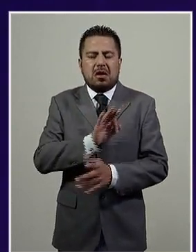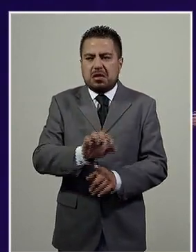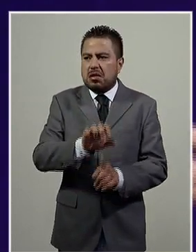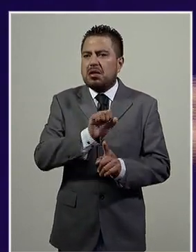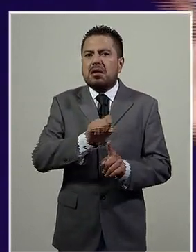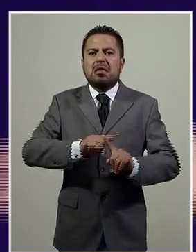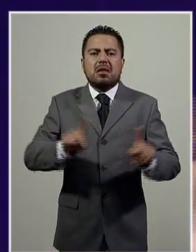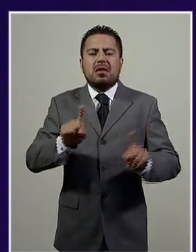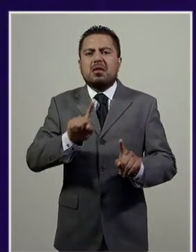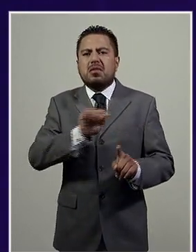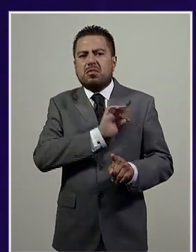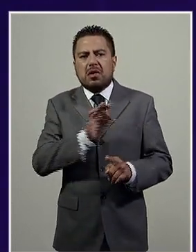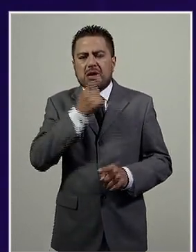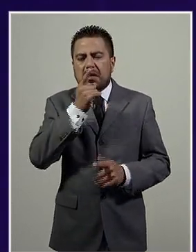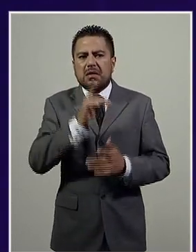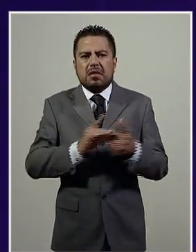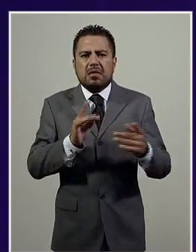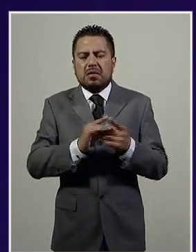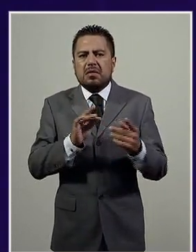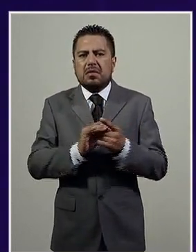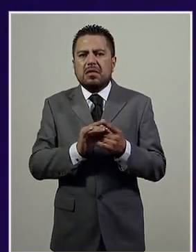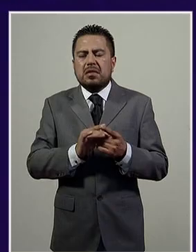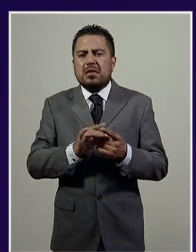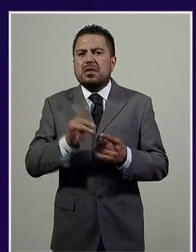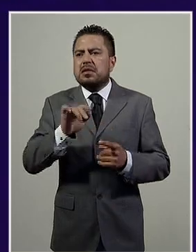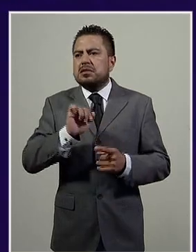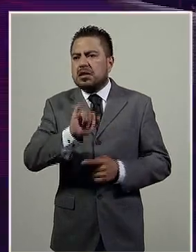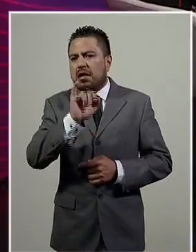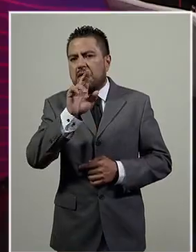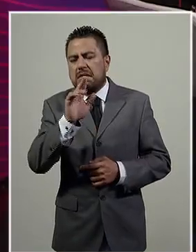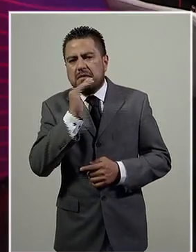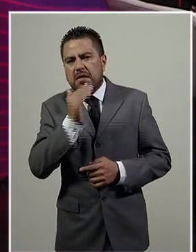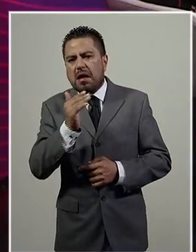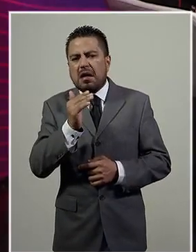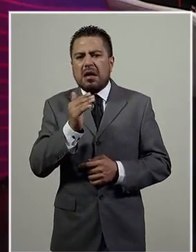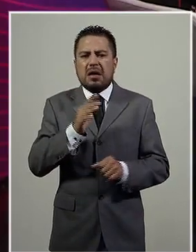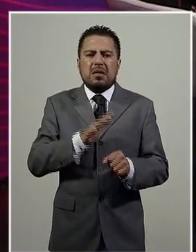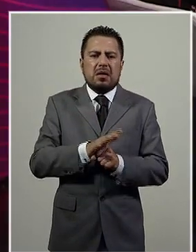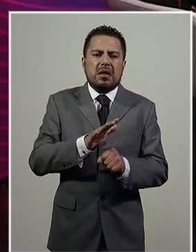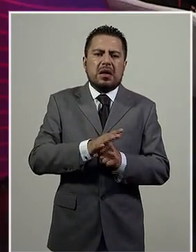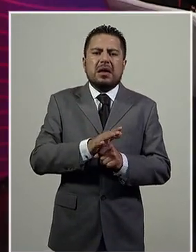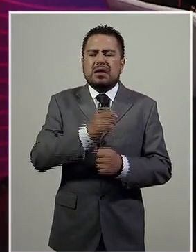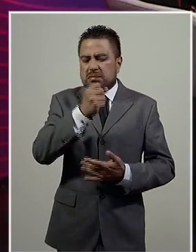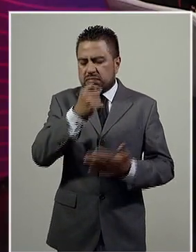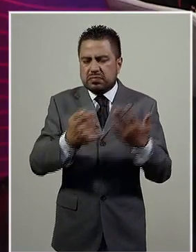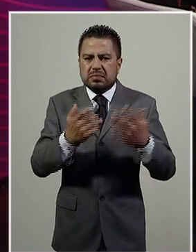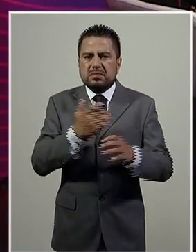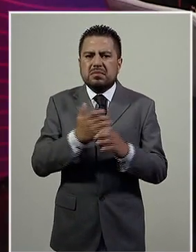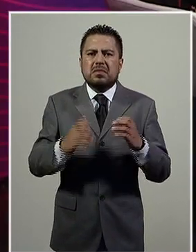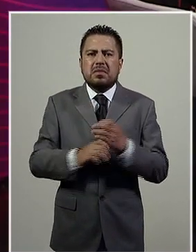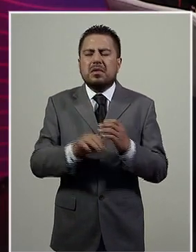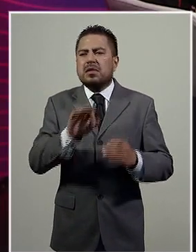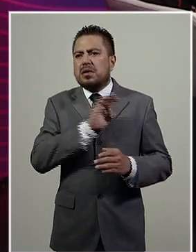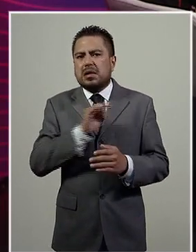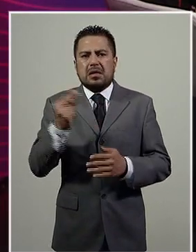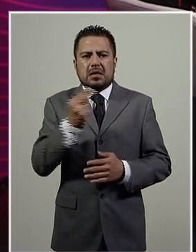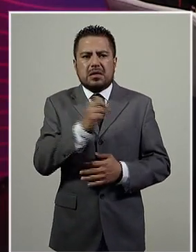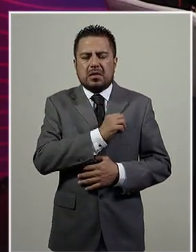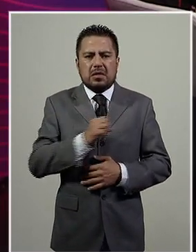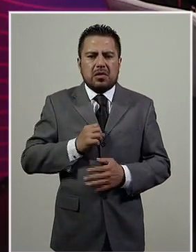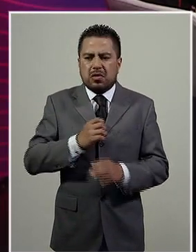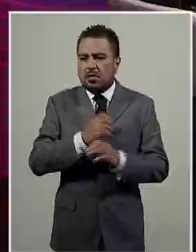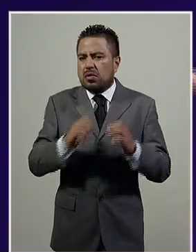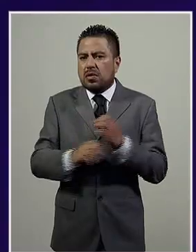las diferencias, puede decir, pues si bien una persona con tales características tienen que cumplir con estas